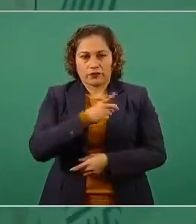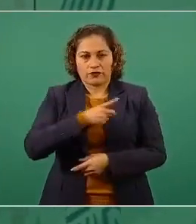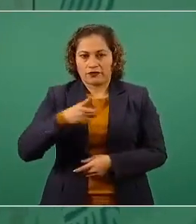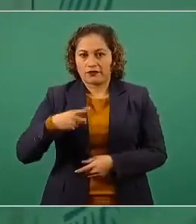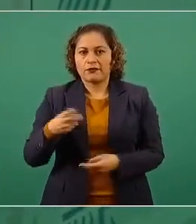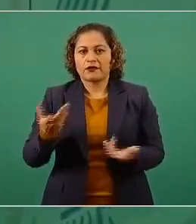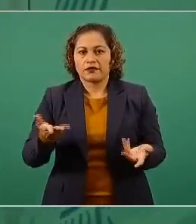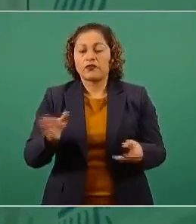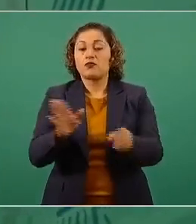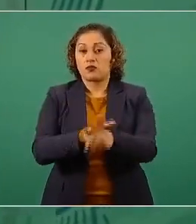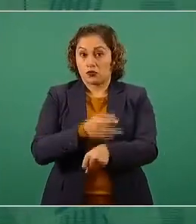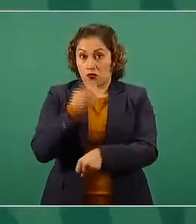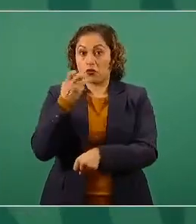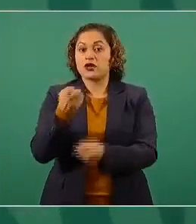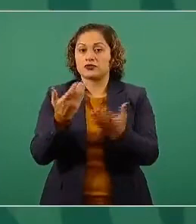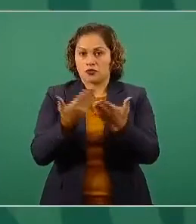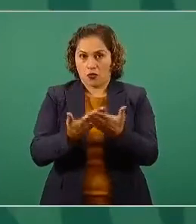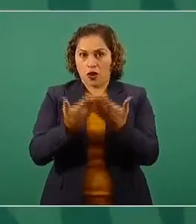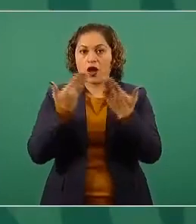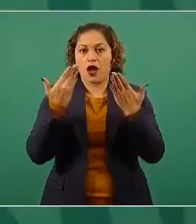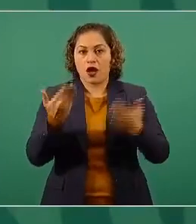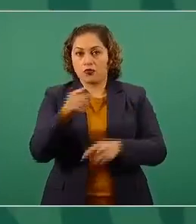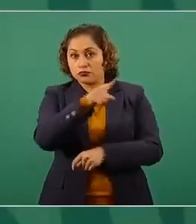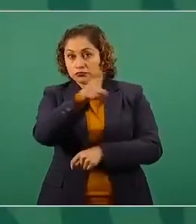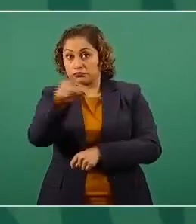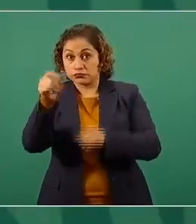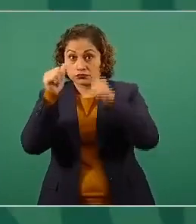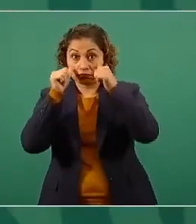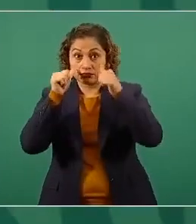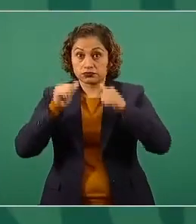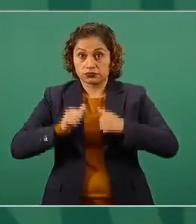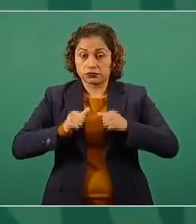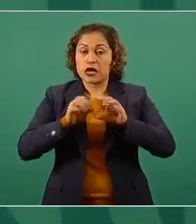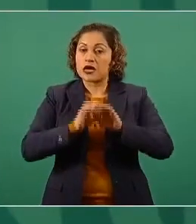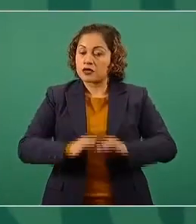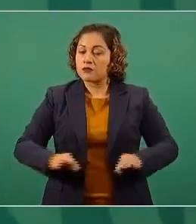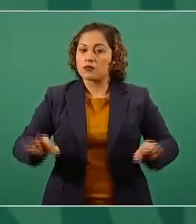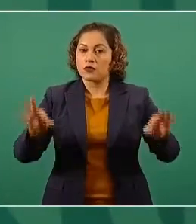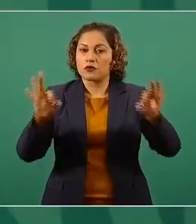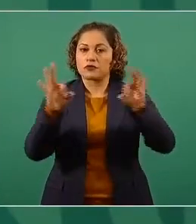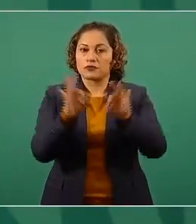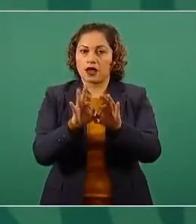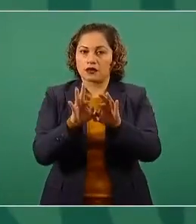reconocer que se tienen estas dos